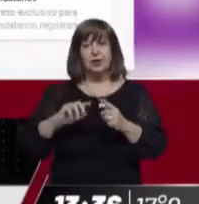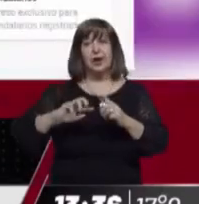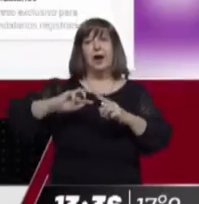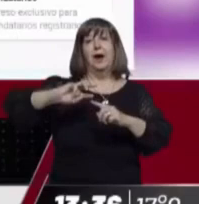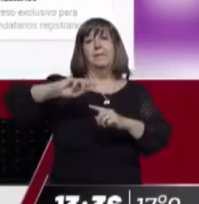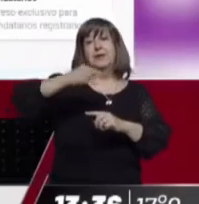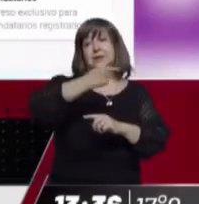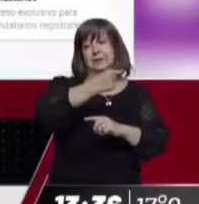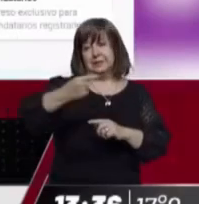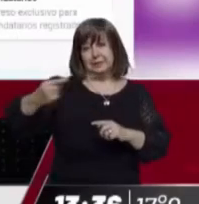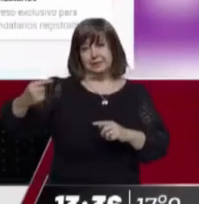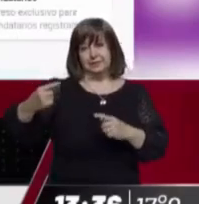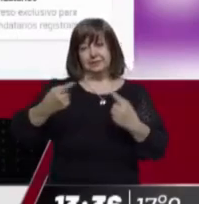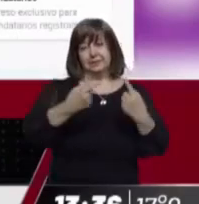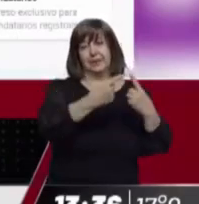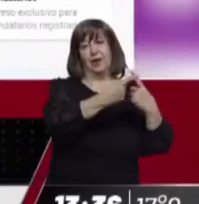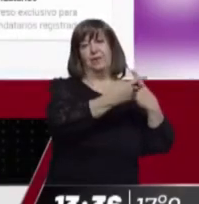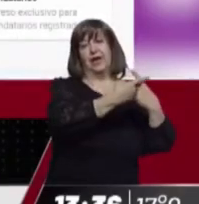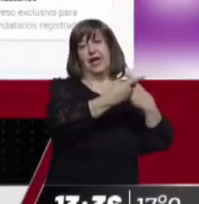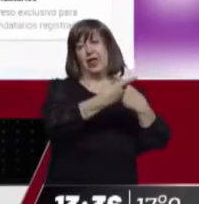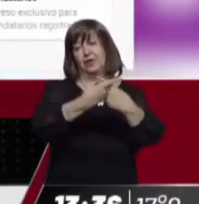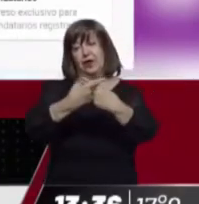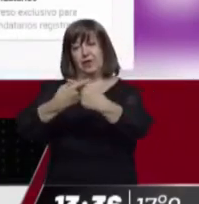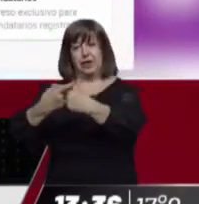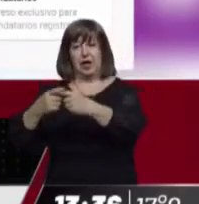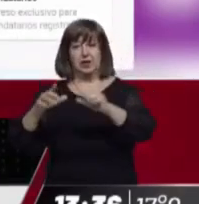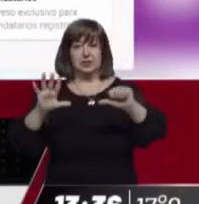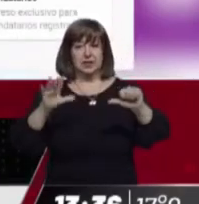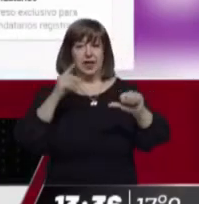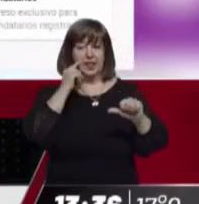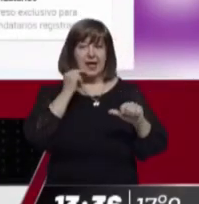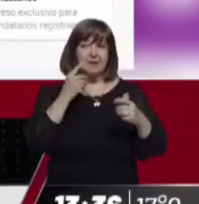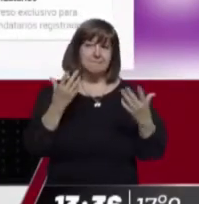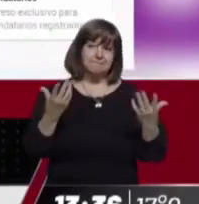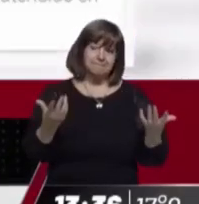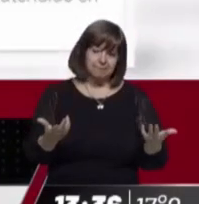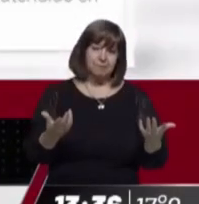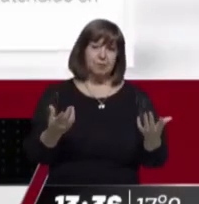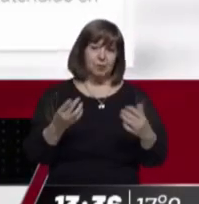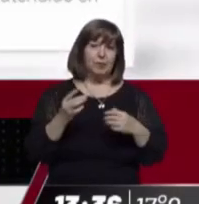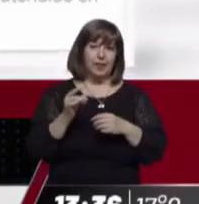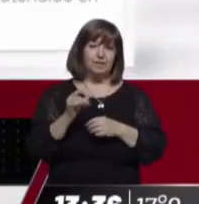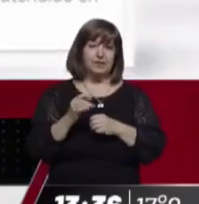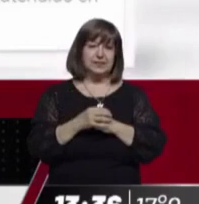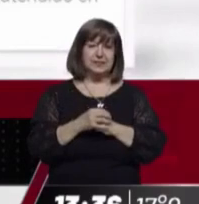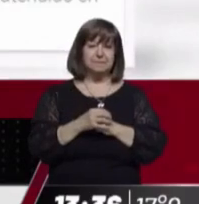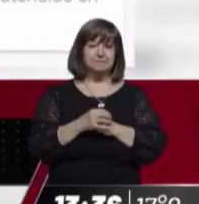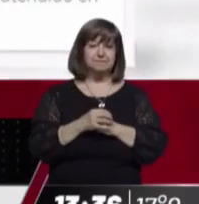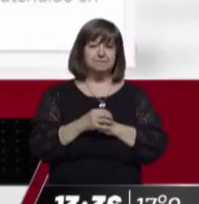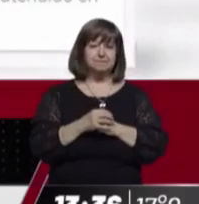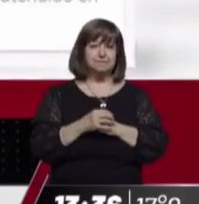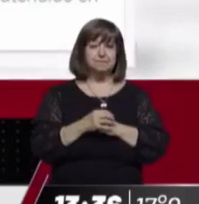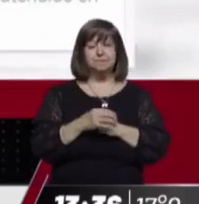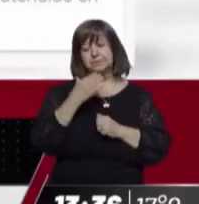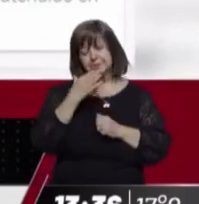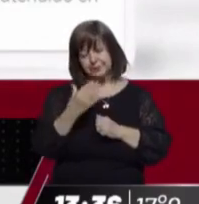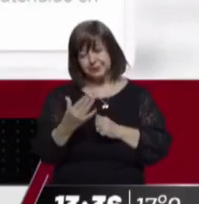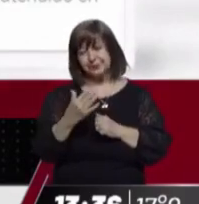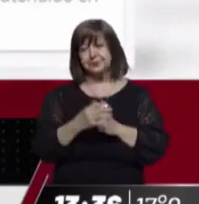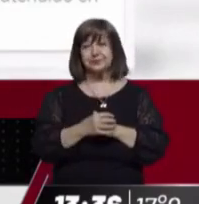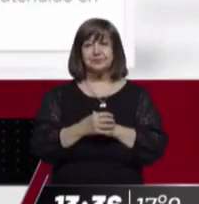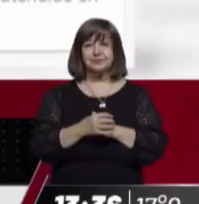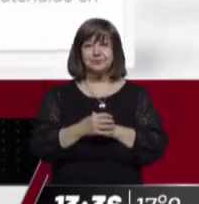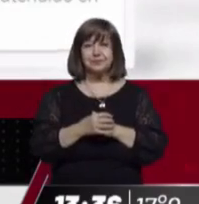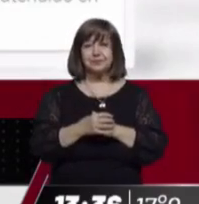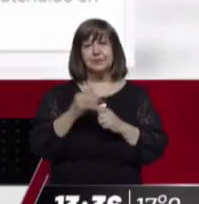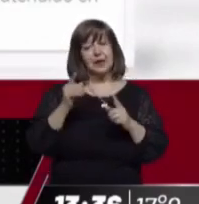que vamos a tener feriado largo, así que bueno, va a ser complejo. Va a ser complejo. Gracias. De nada. Bueno,